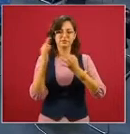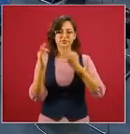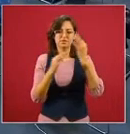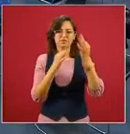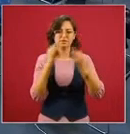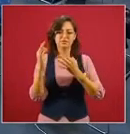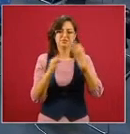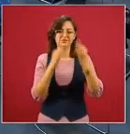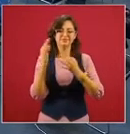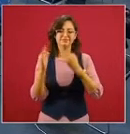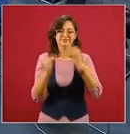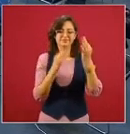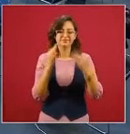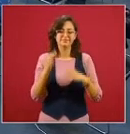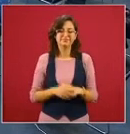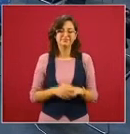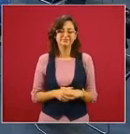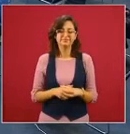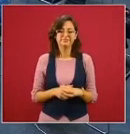porque había endeudado